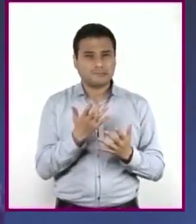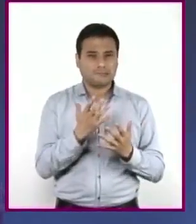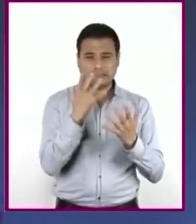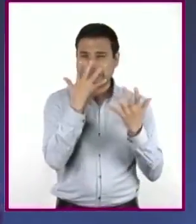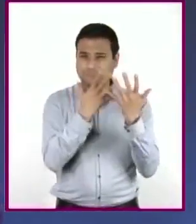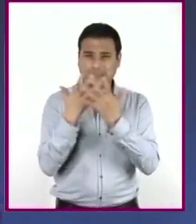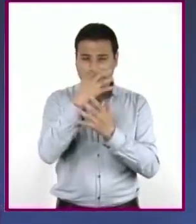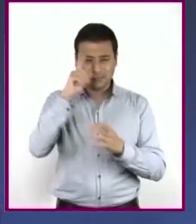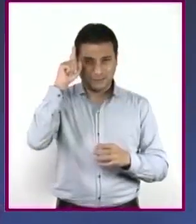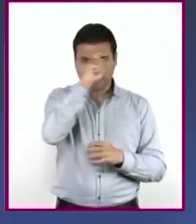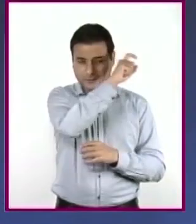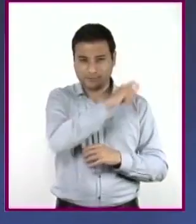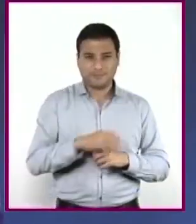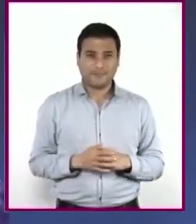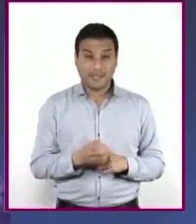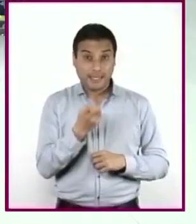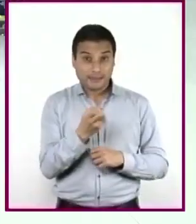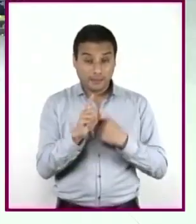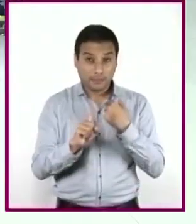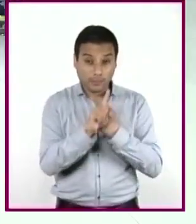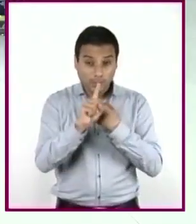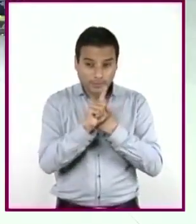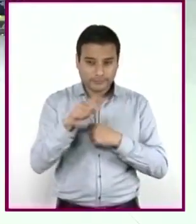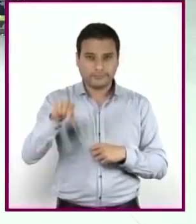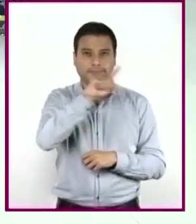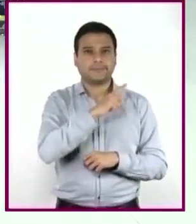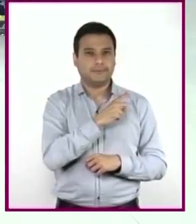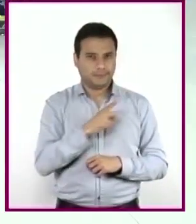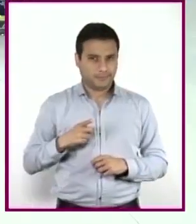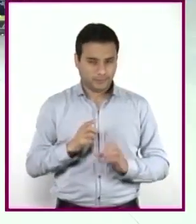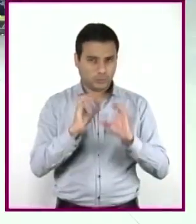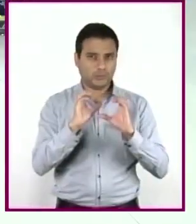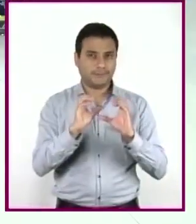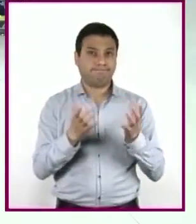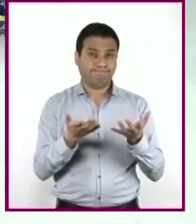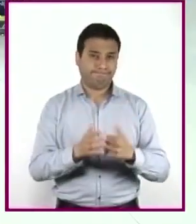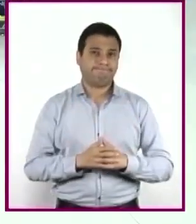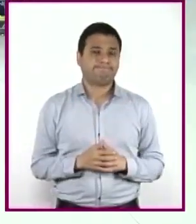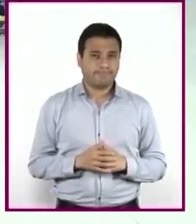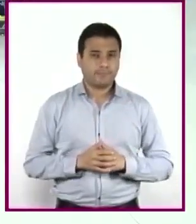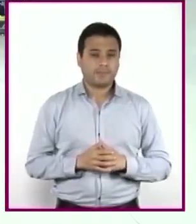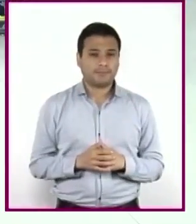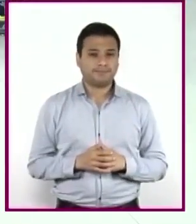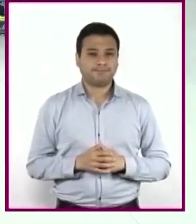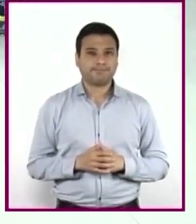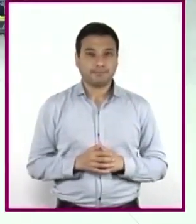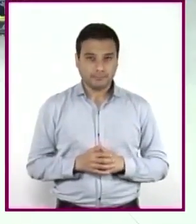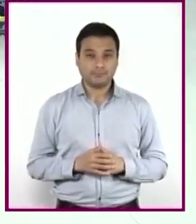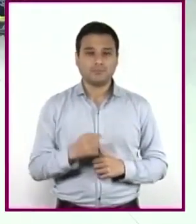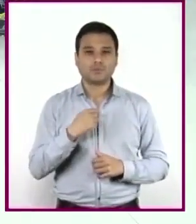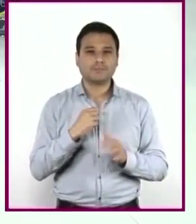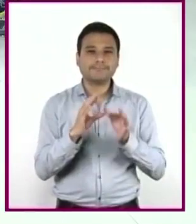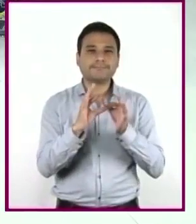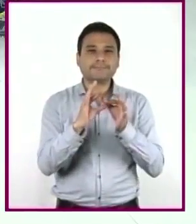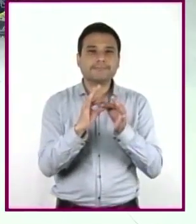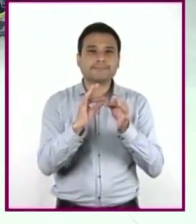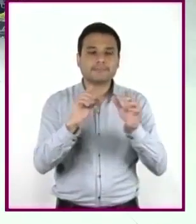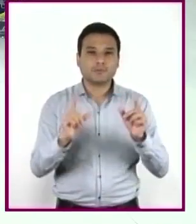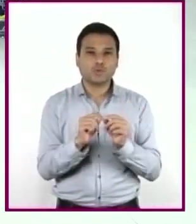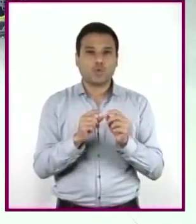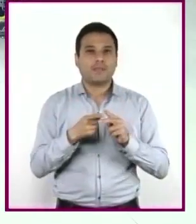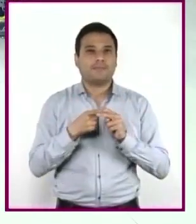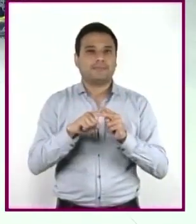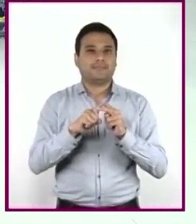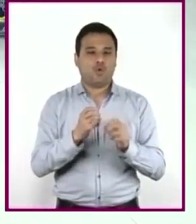muy delgada. Y es un problema que también está en manos de nosotros, los usuarios, por supuesto. Así que, después de este